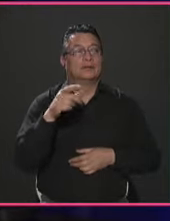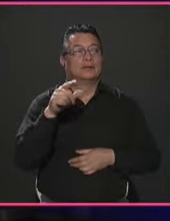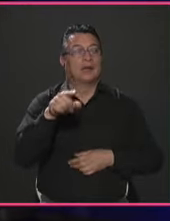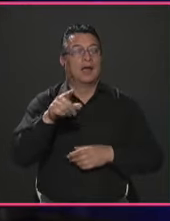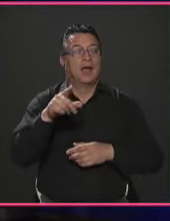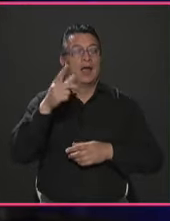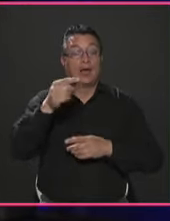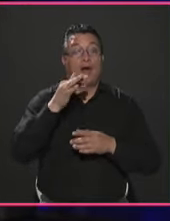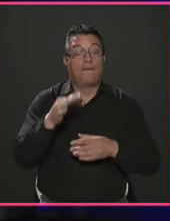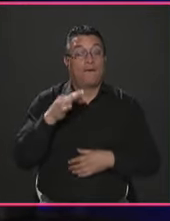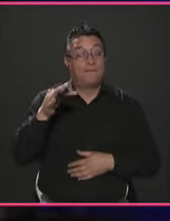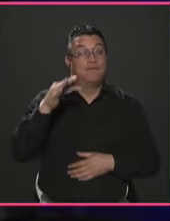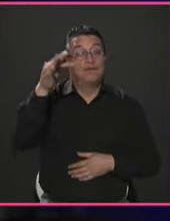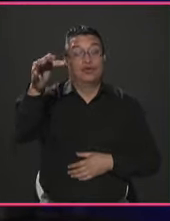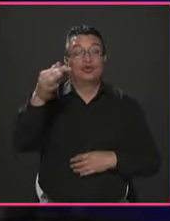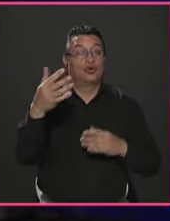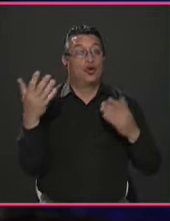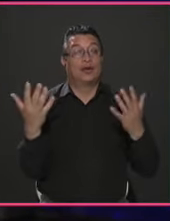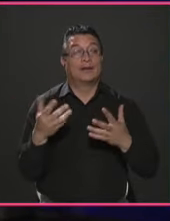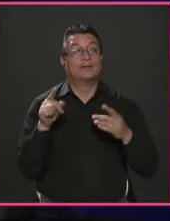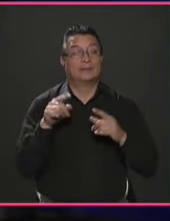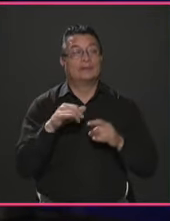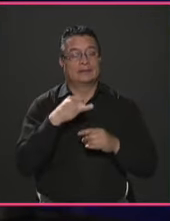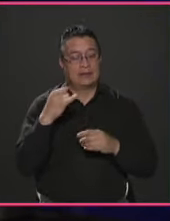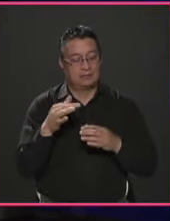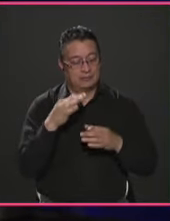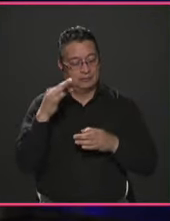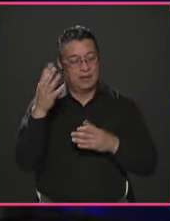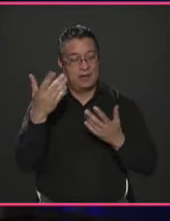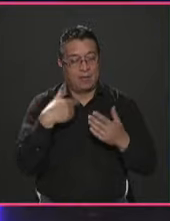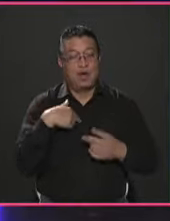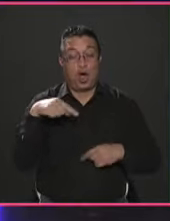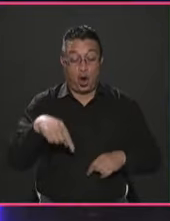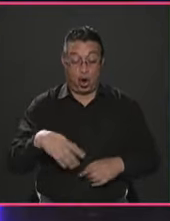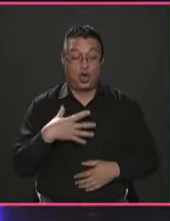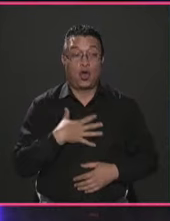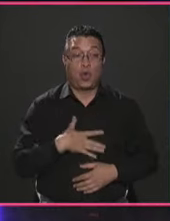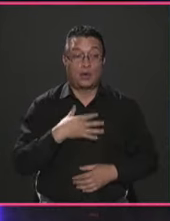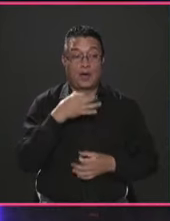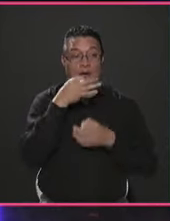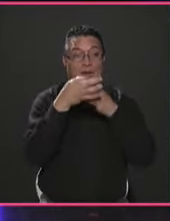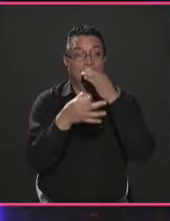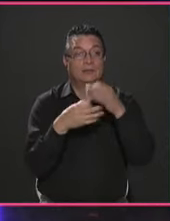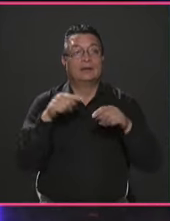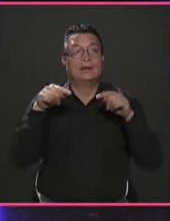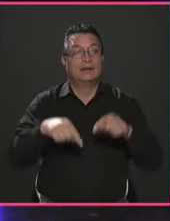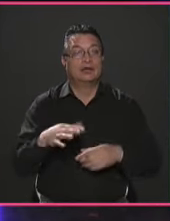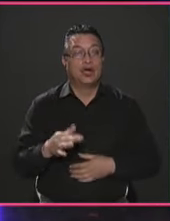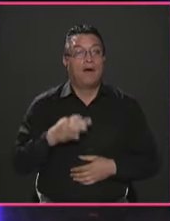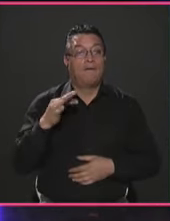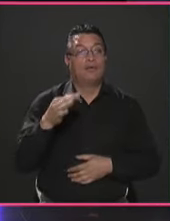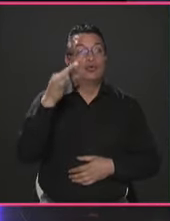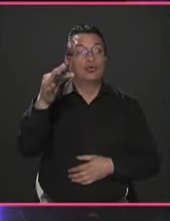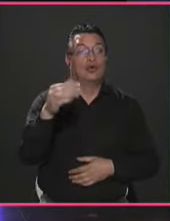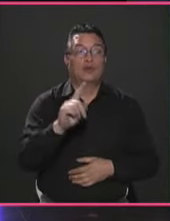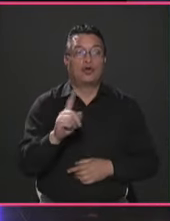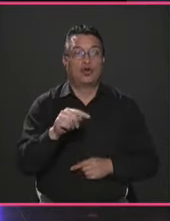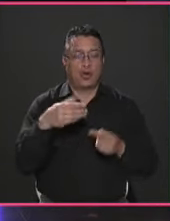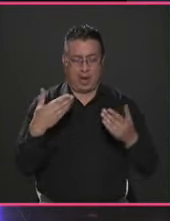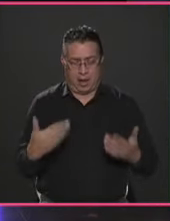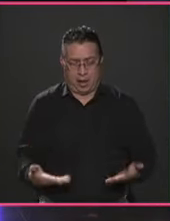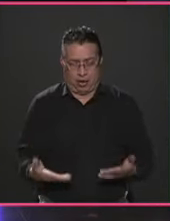que es el futuro y siempre lo será Pero hoy me gustaría decir que este llan es el futuro es el